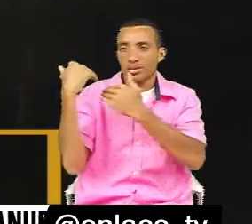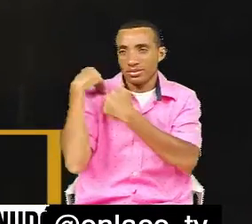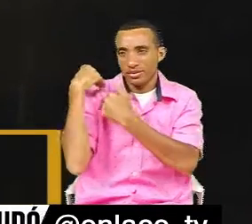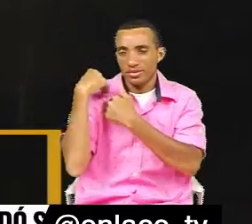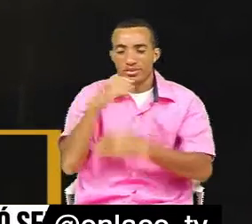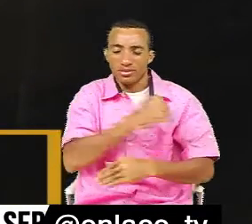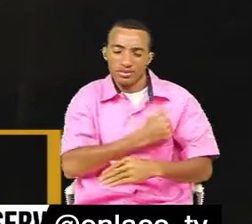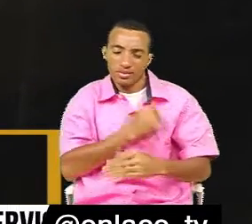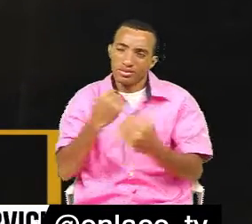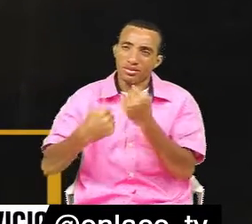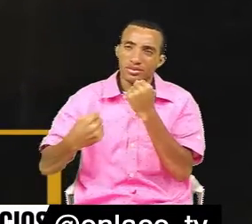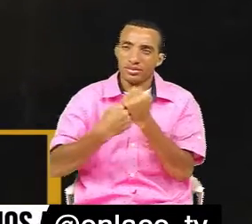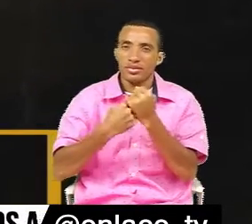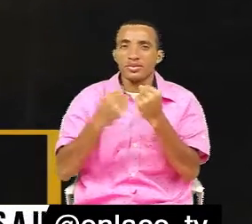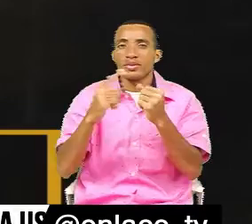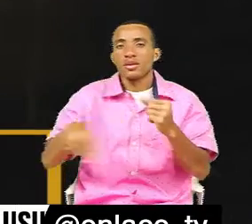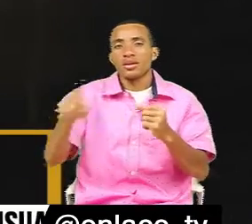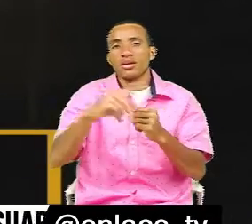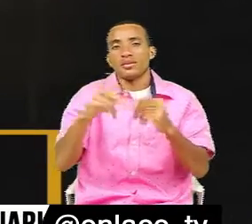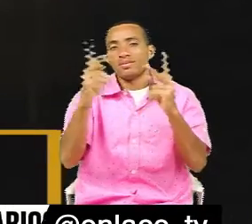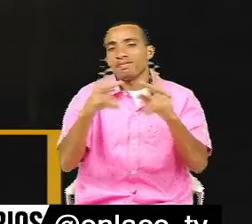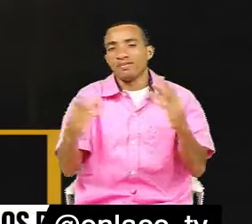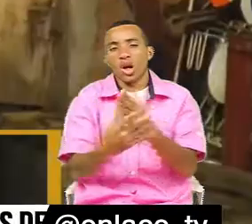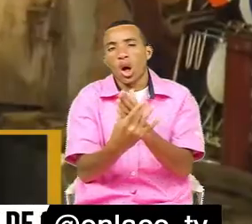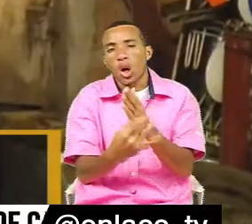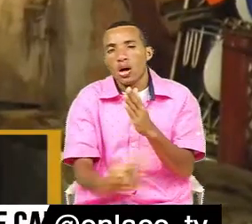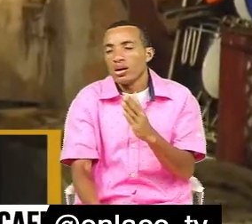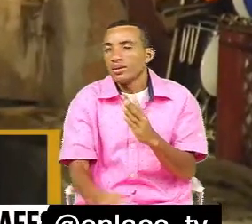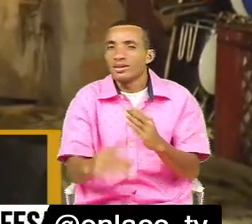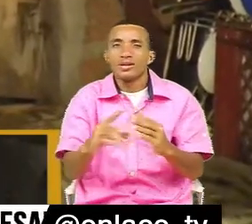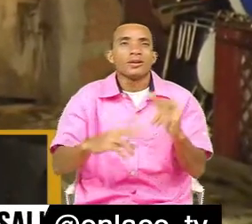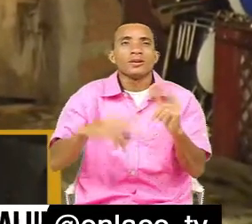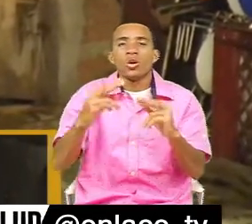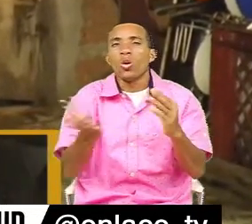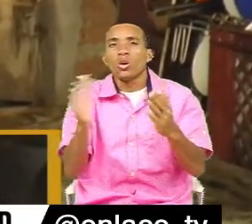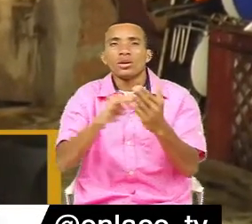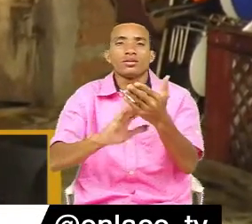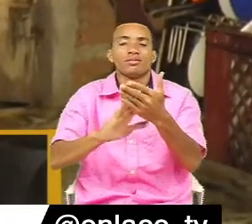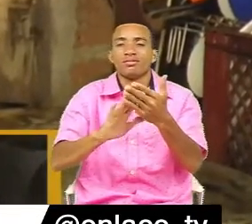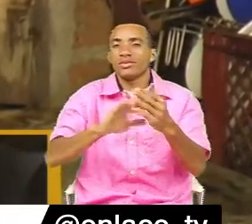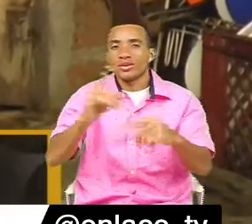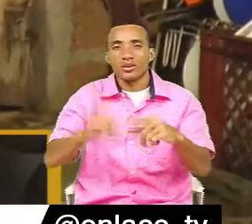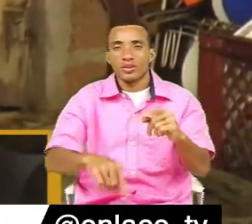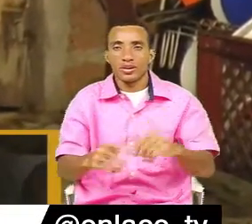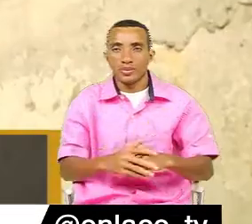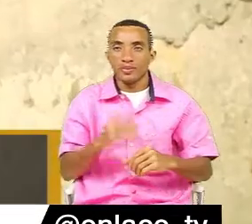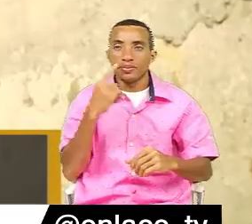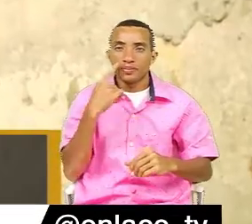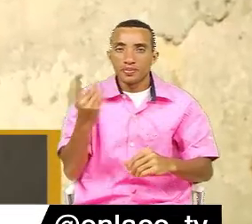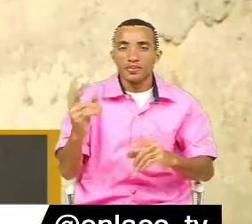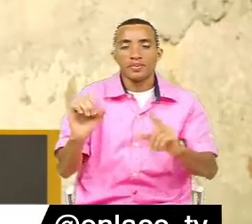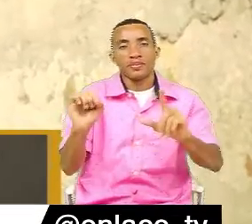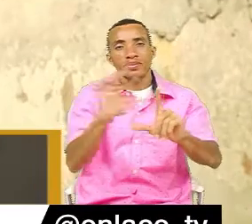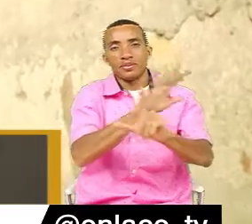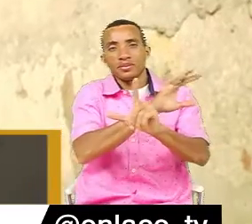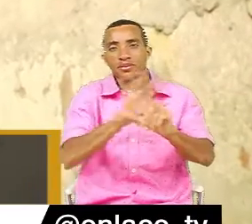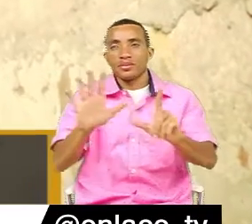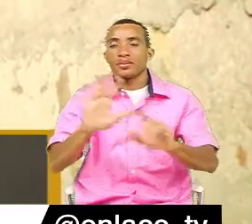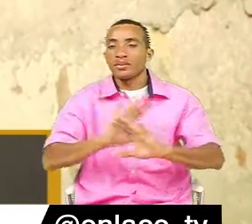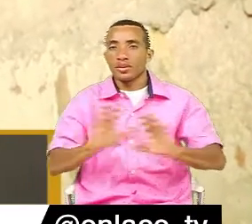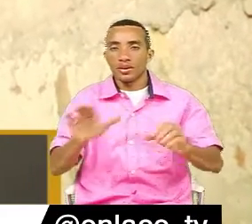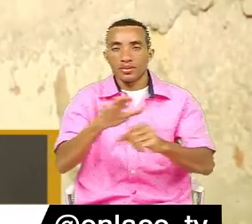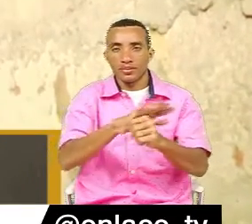son personas pobres que no tienen cómo suplir esta necesidad. Ya en el corregimiento El Llanito, las huellas de este vendaval se encuentran en barrios como El Plano,